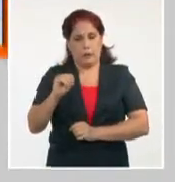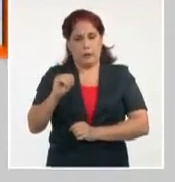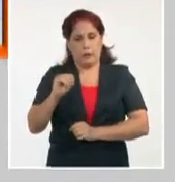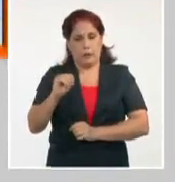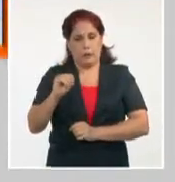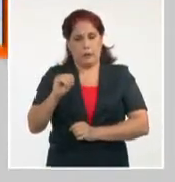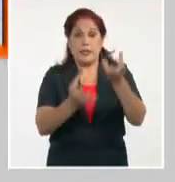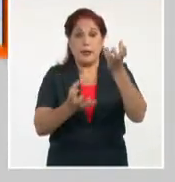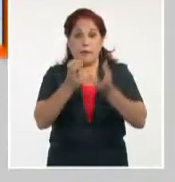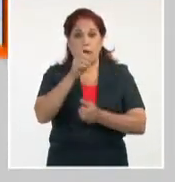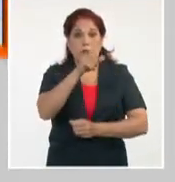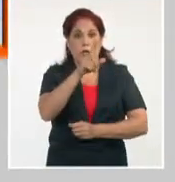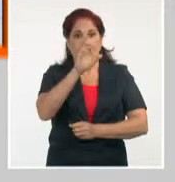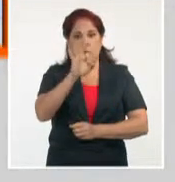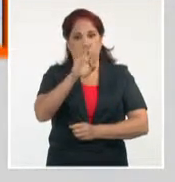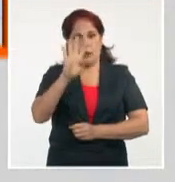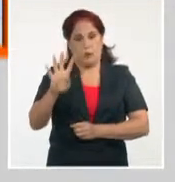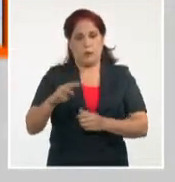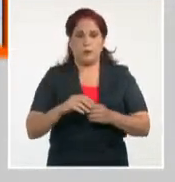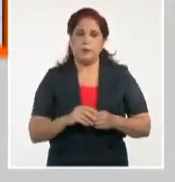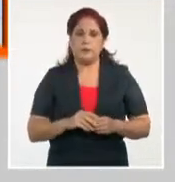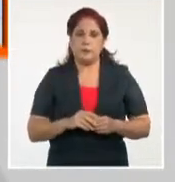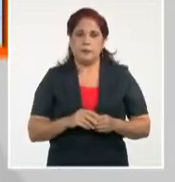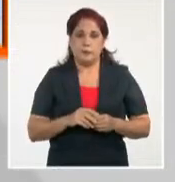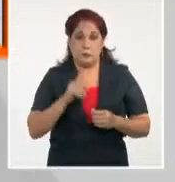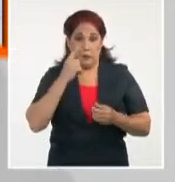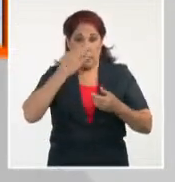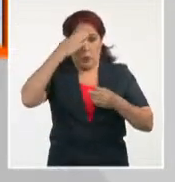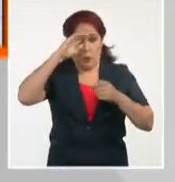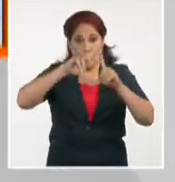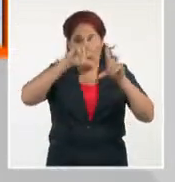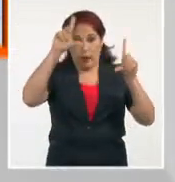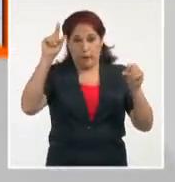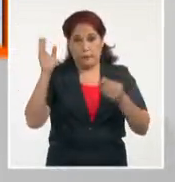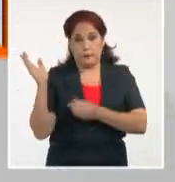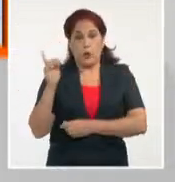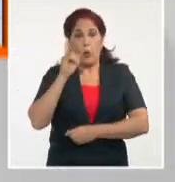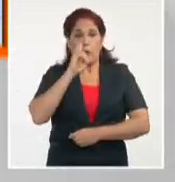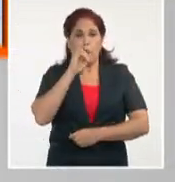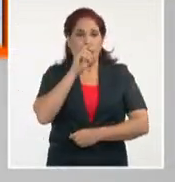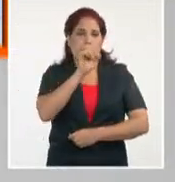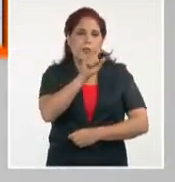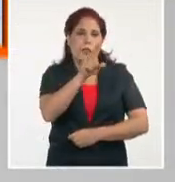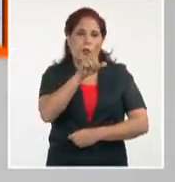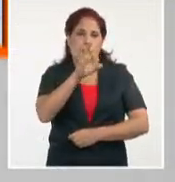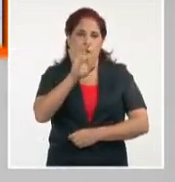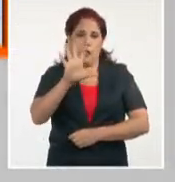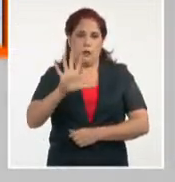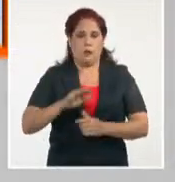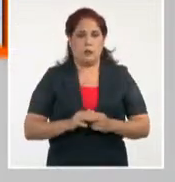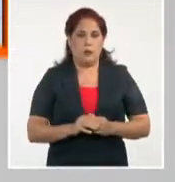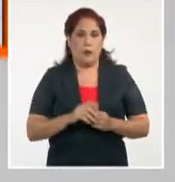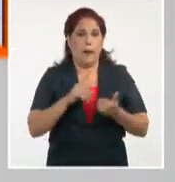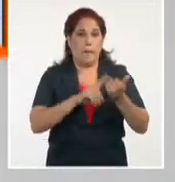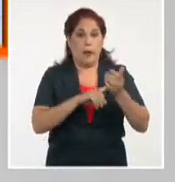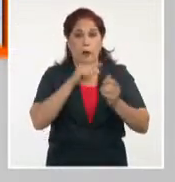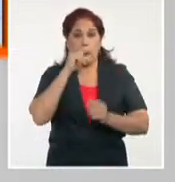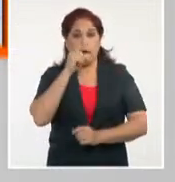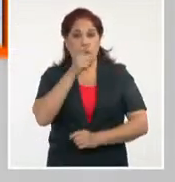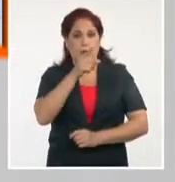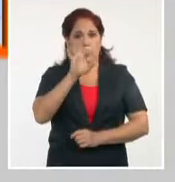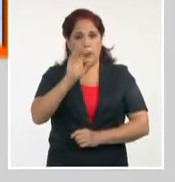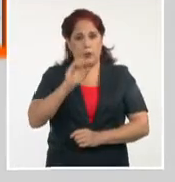Cienfuegos 104, en Unión de Reyes 185, en Pedro Betancur